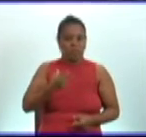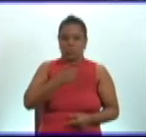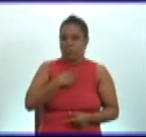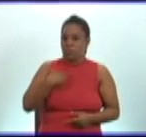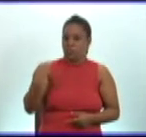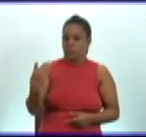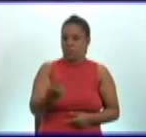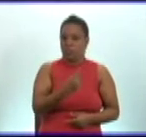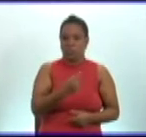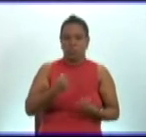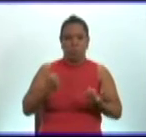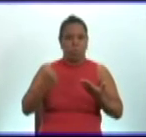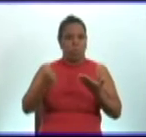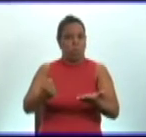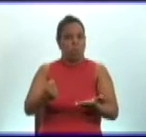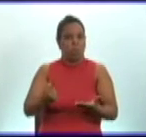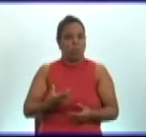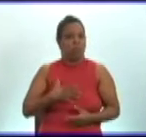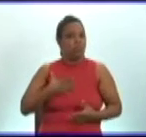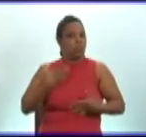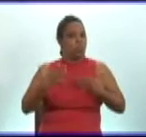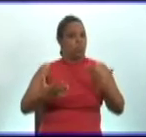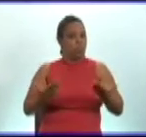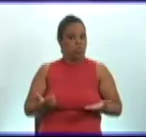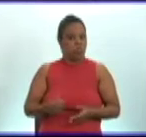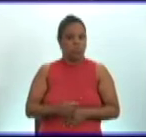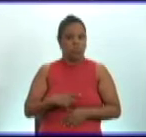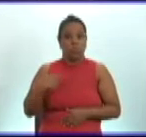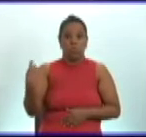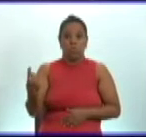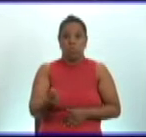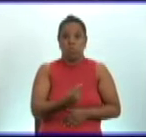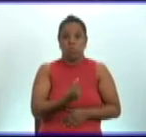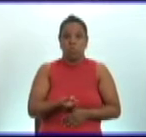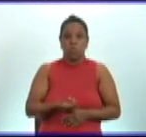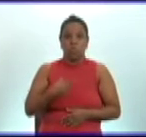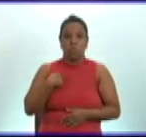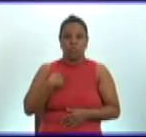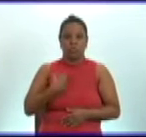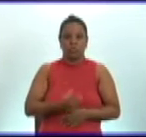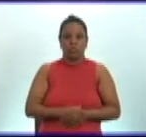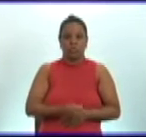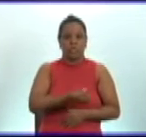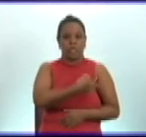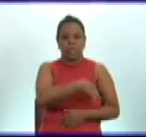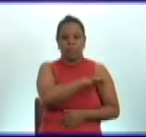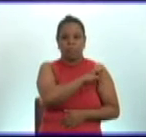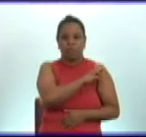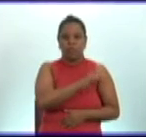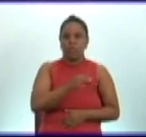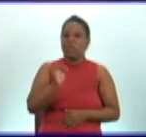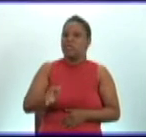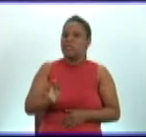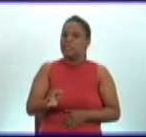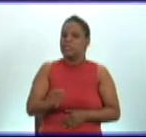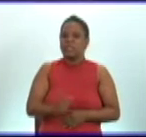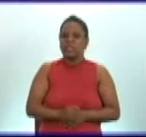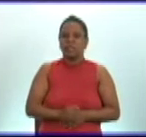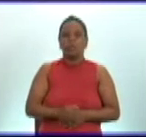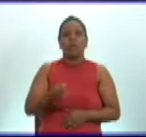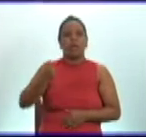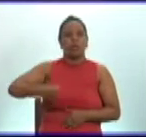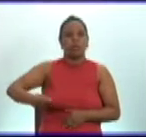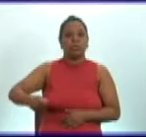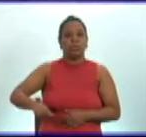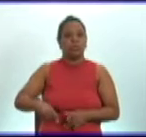honor es nuestro lema, nuestro orgullo, nuestra divisa. Y con España siempre honra, siempre hidalguía, pero